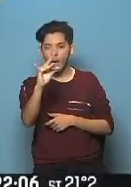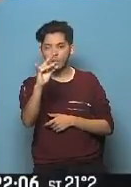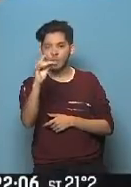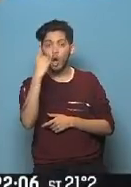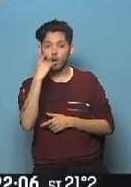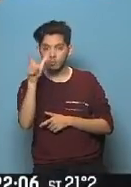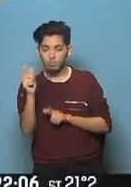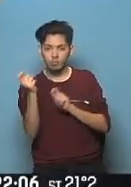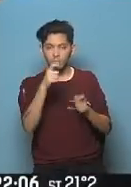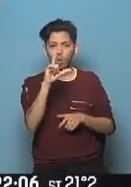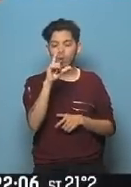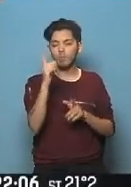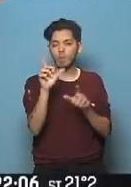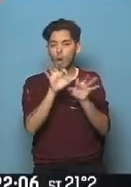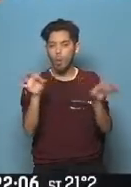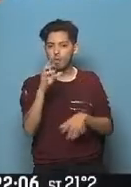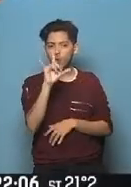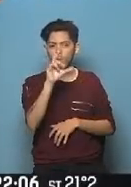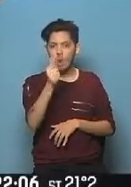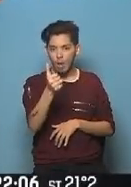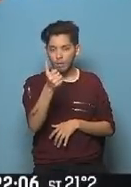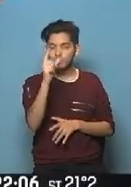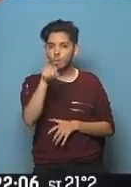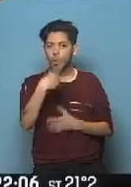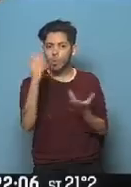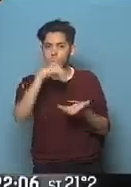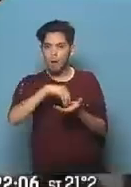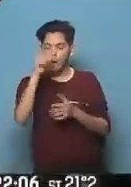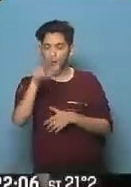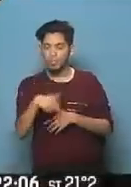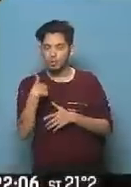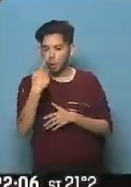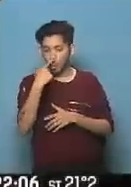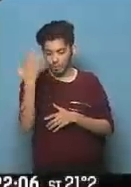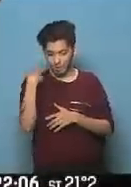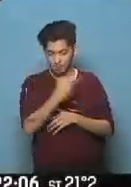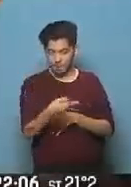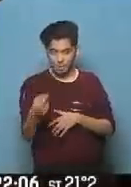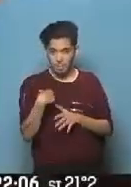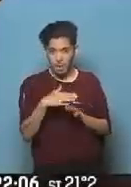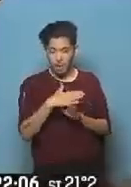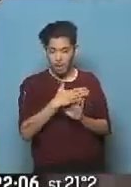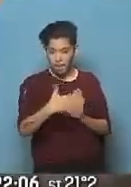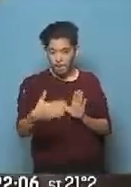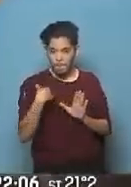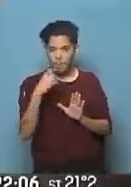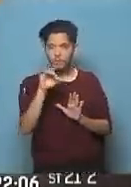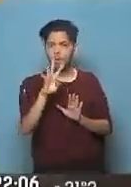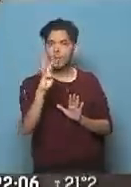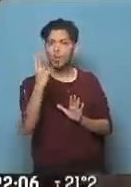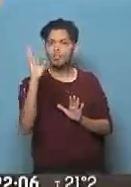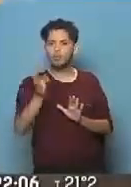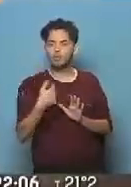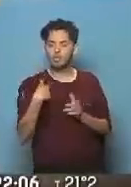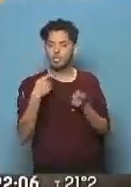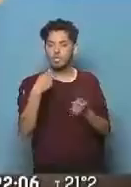Está dando sus frutos. El paulista fue el candidato que más creció en las últimas semanas. Apenas cosechaba el 4% de